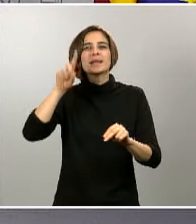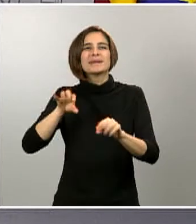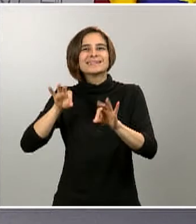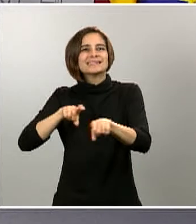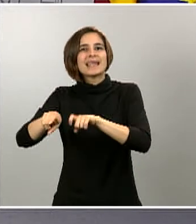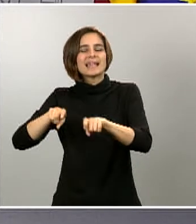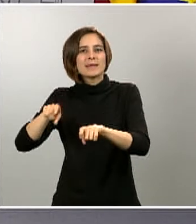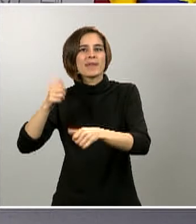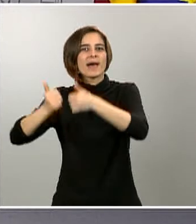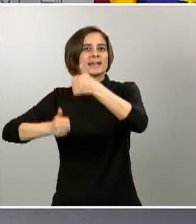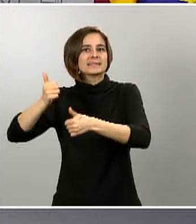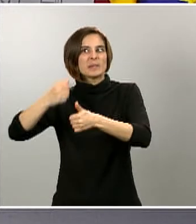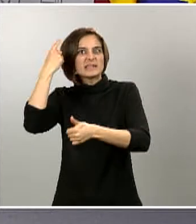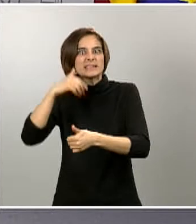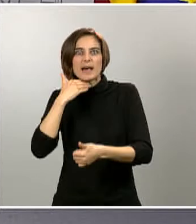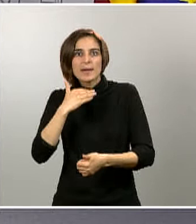presidente...